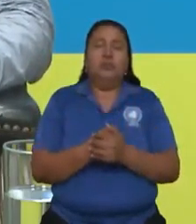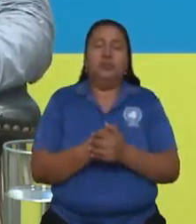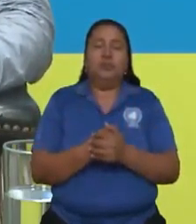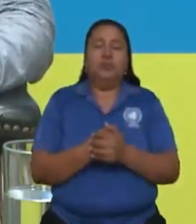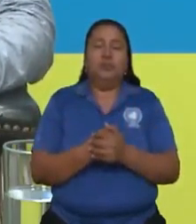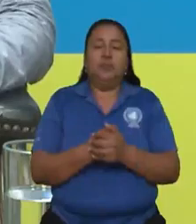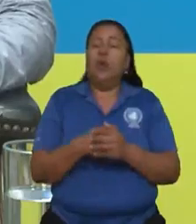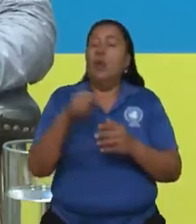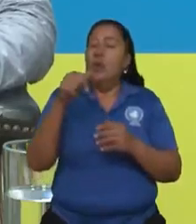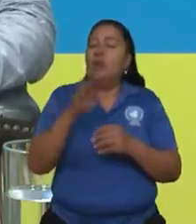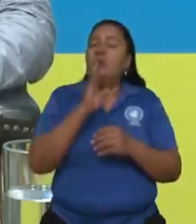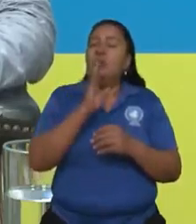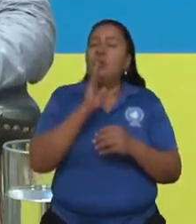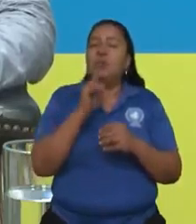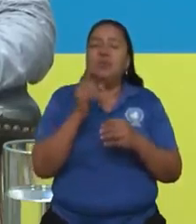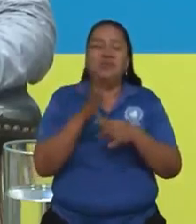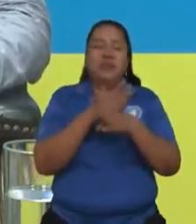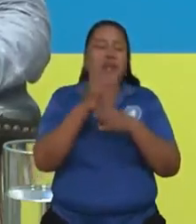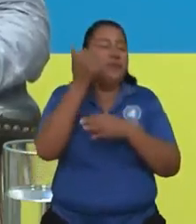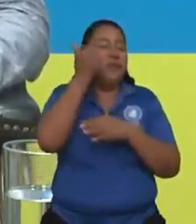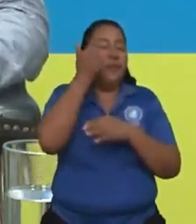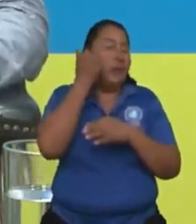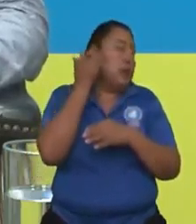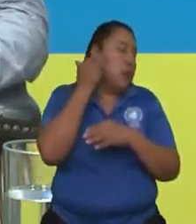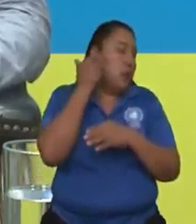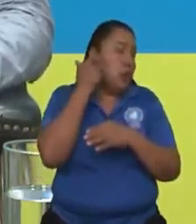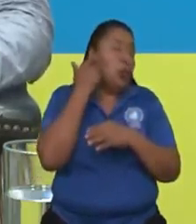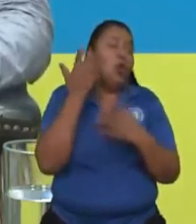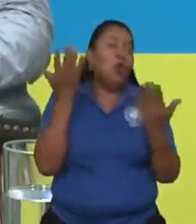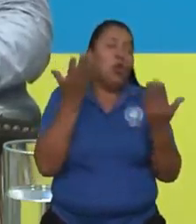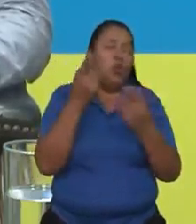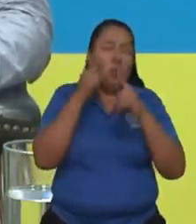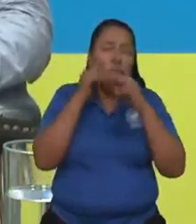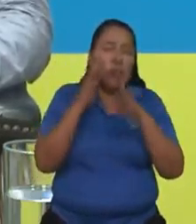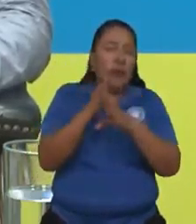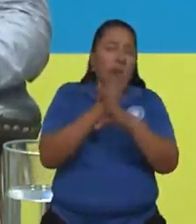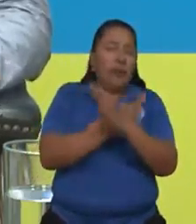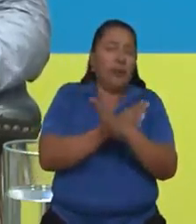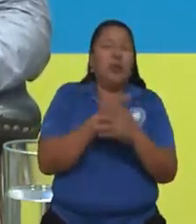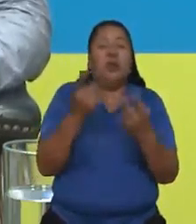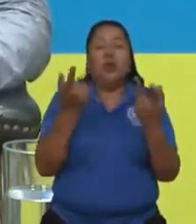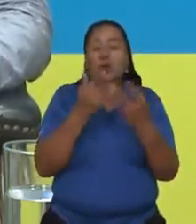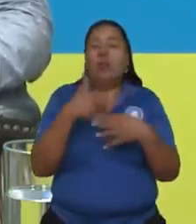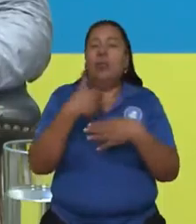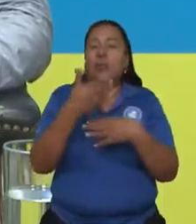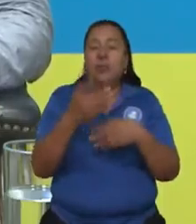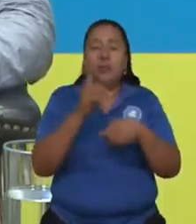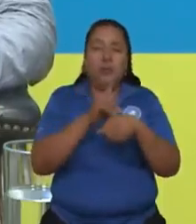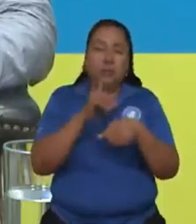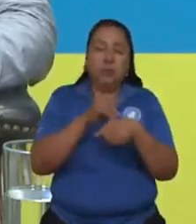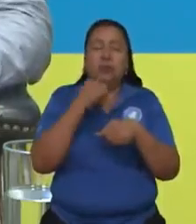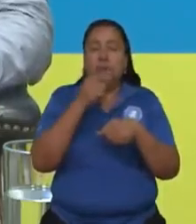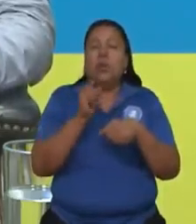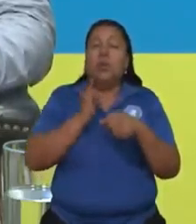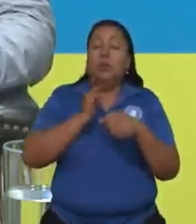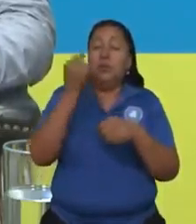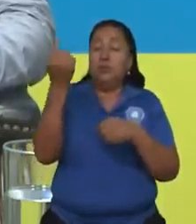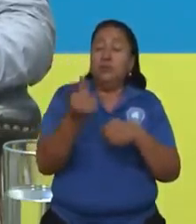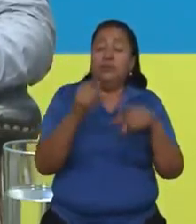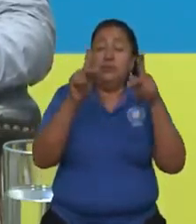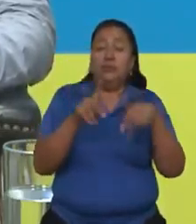Asamblea Nacional. Saludo a todos los amigos televidentes que nos ven en el barrio María Auxiliadora. Saludo a quienes nos ven en Bello Horizonte y en